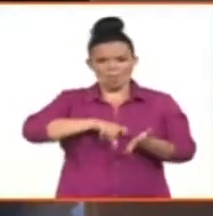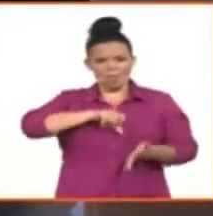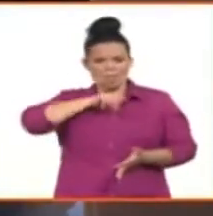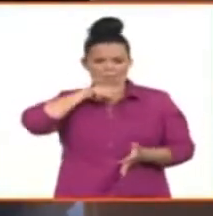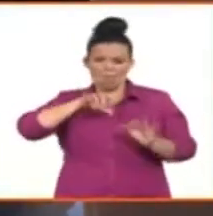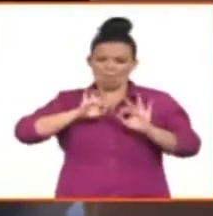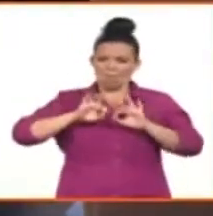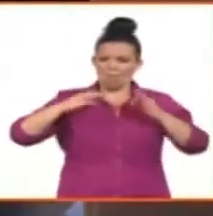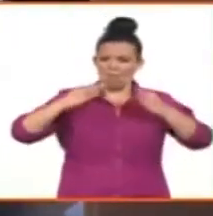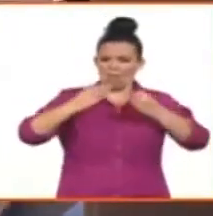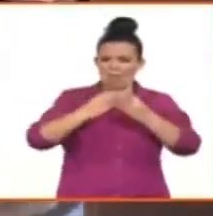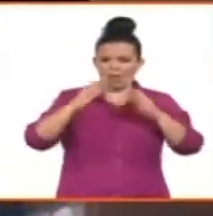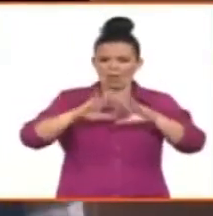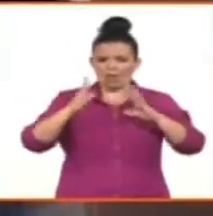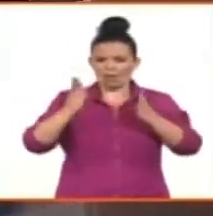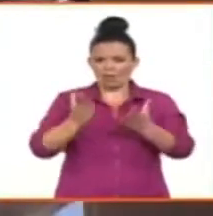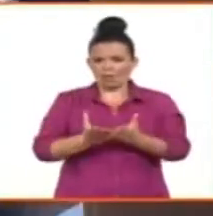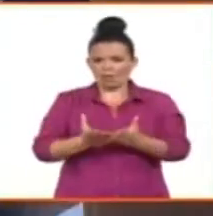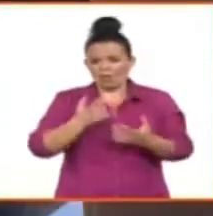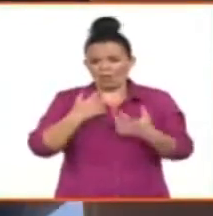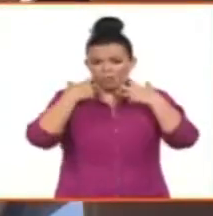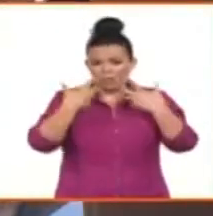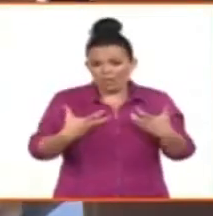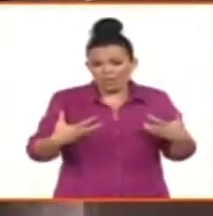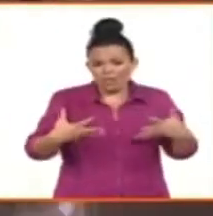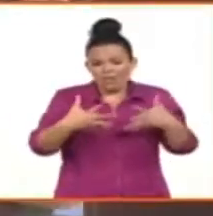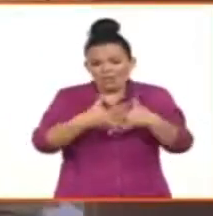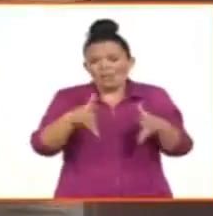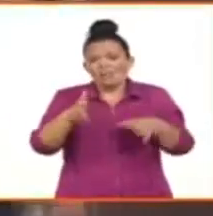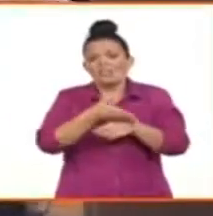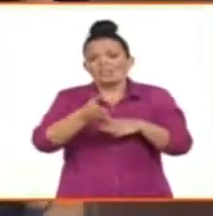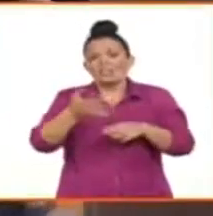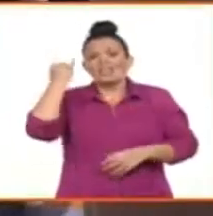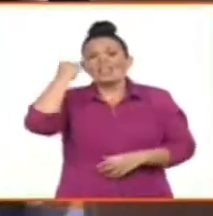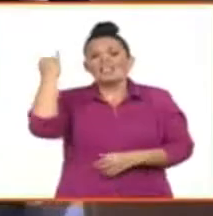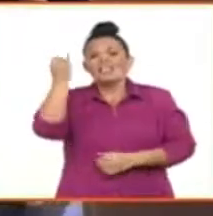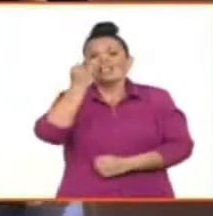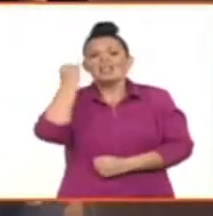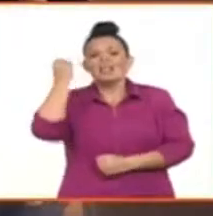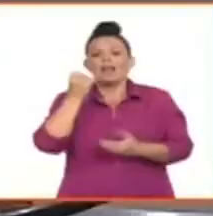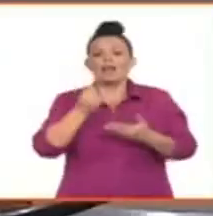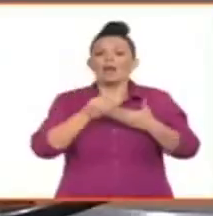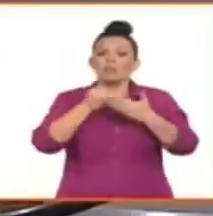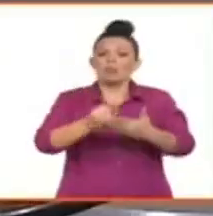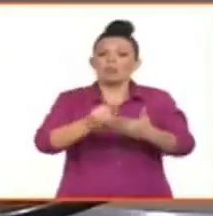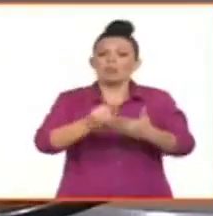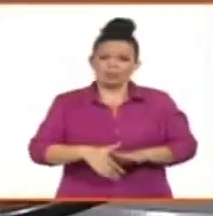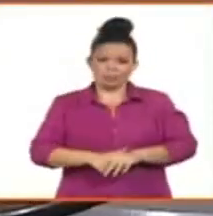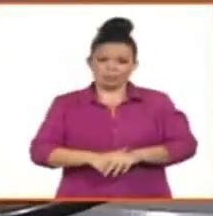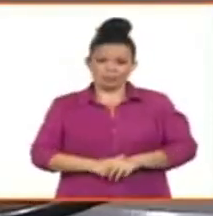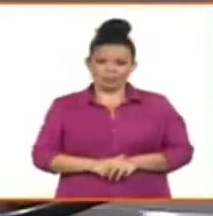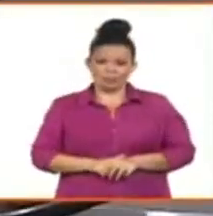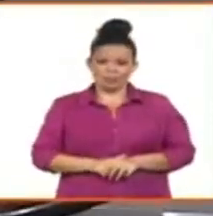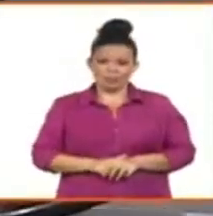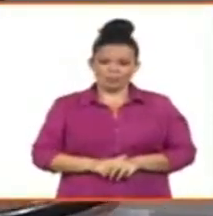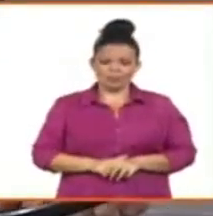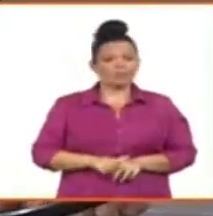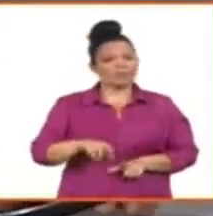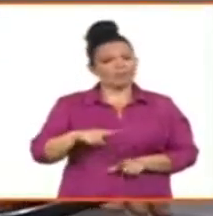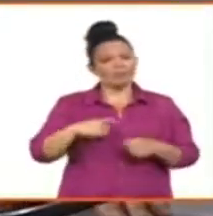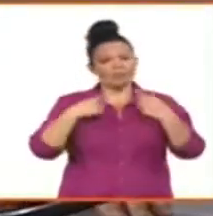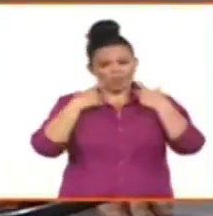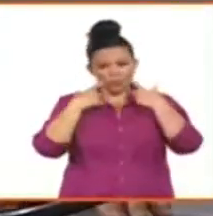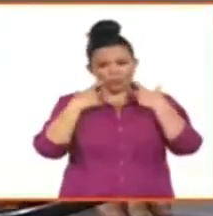antropológico. Exacto. Y hay ideas que apoyan todo esto que se está haciendo, ¿no? Sobre eso te quería. Es muy importante desde los aportes